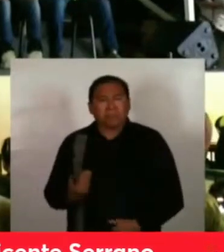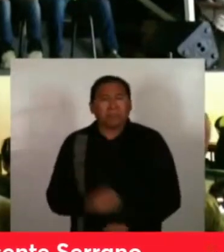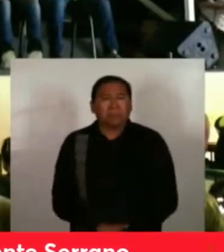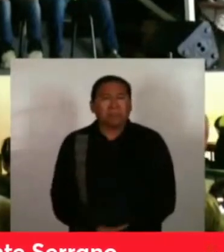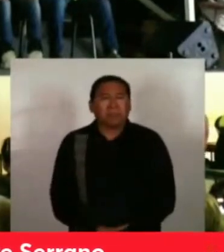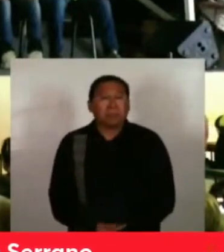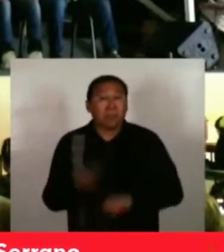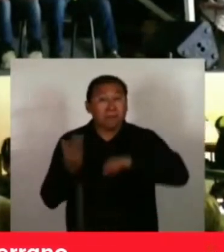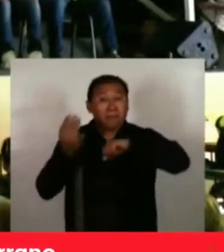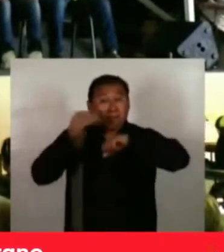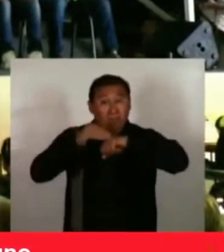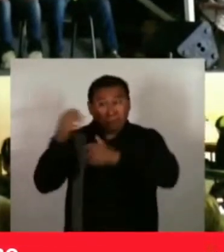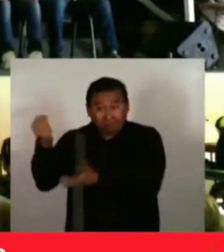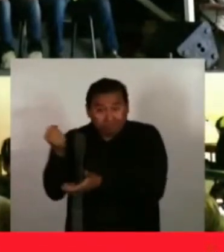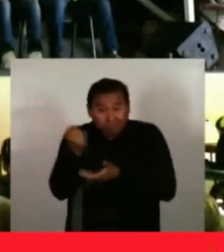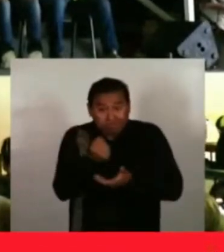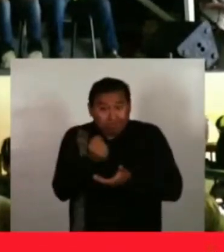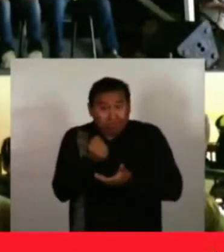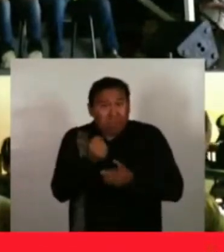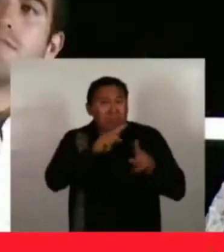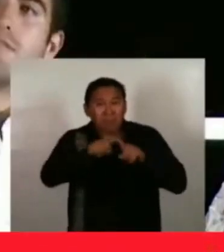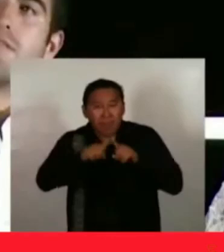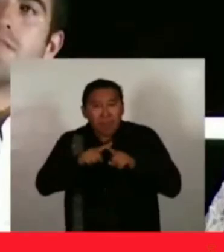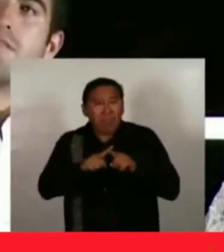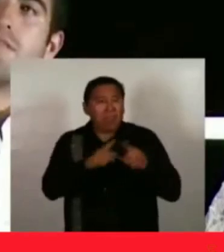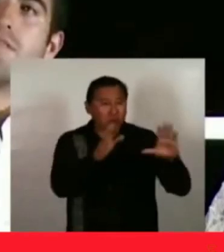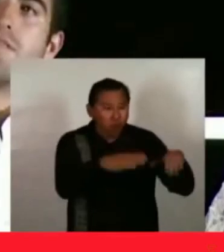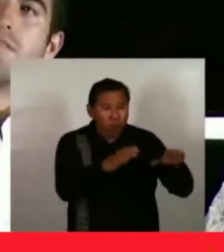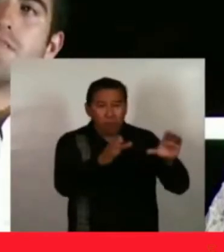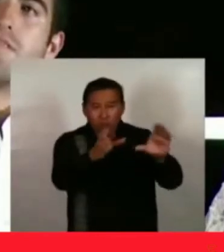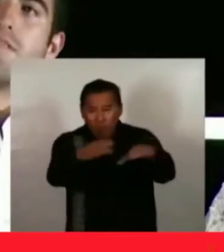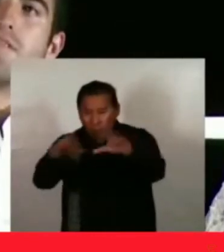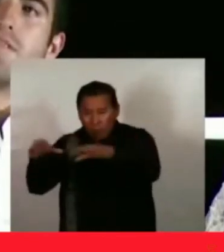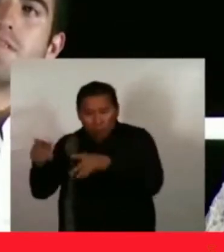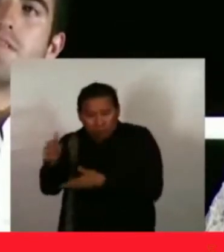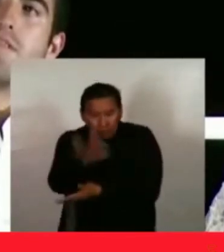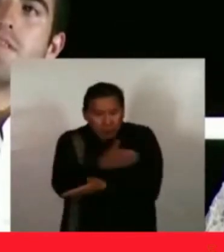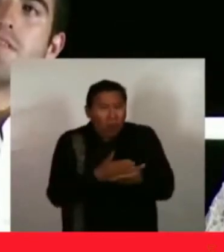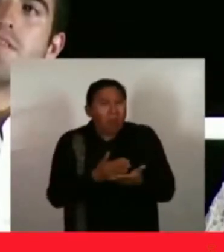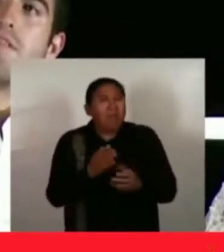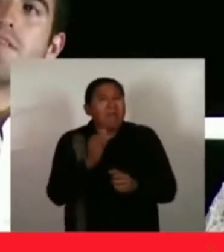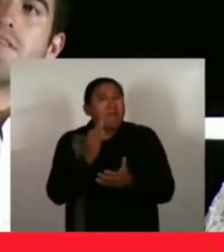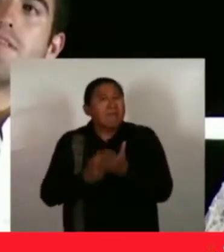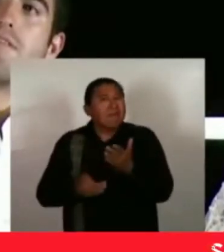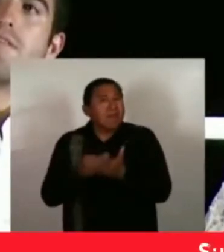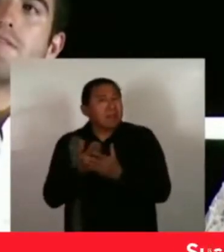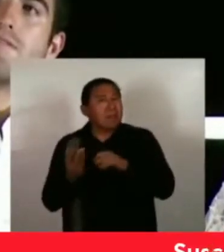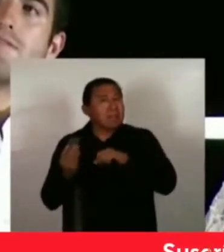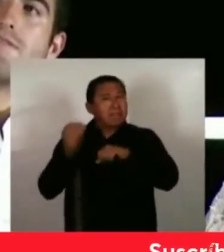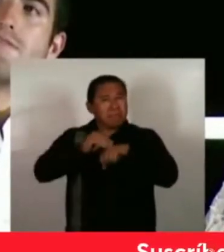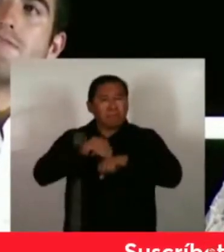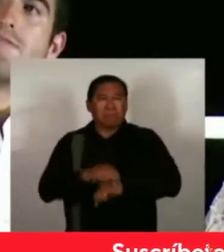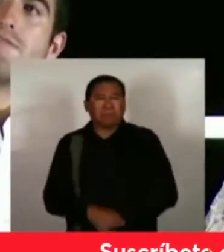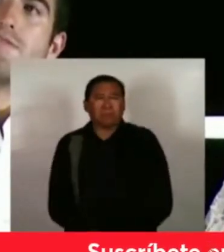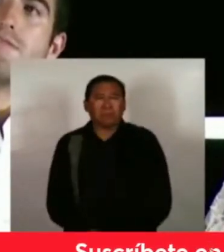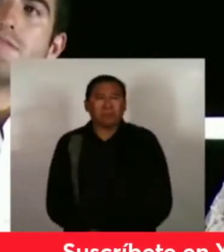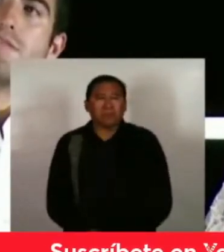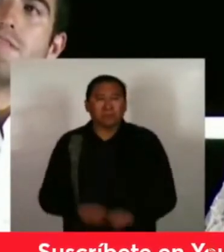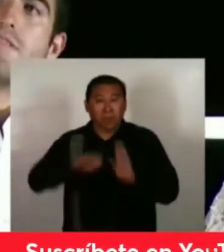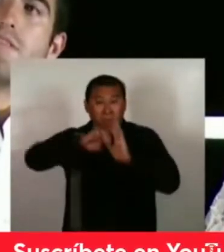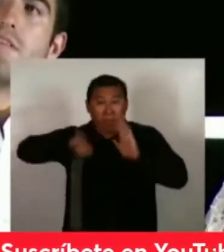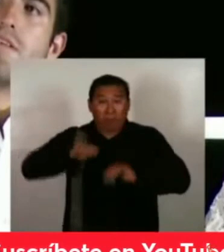el presidente invirtió en varias comunidades alrededor del tren, pero falta todavía más. Por